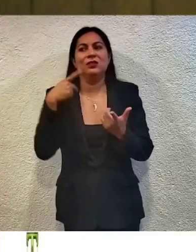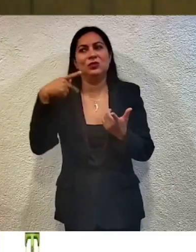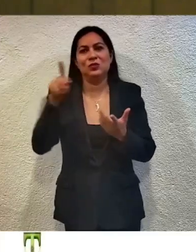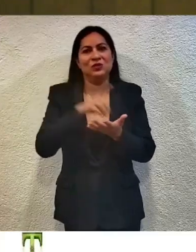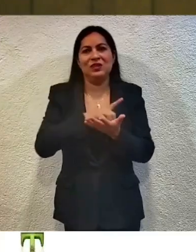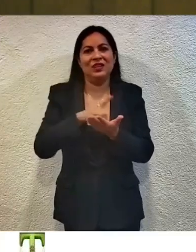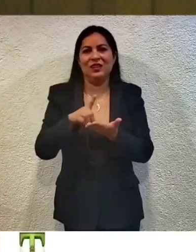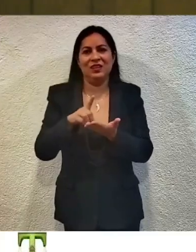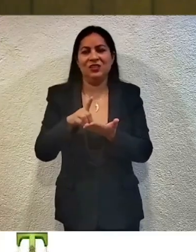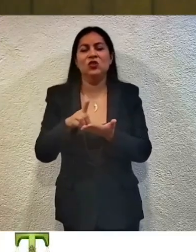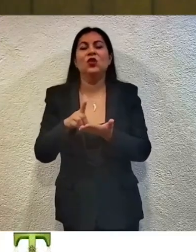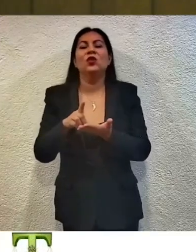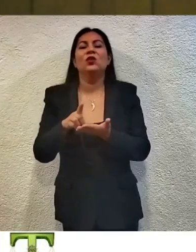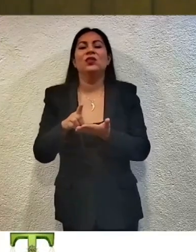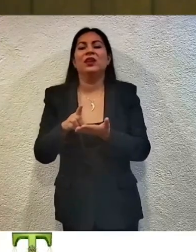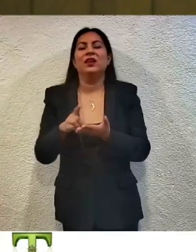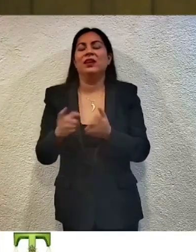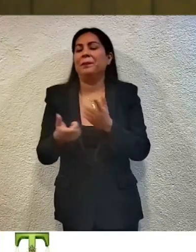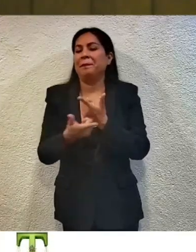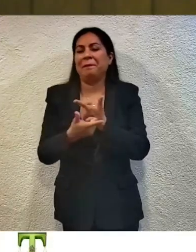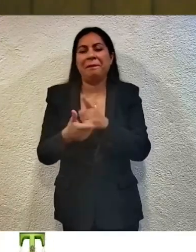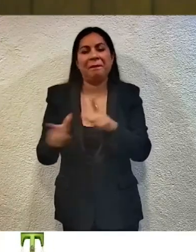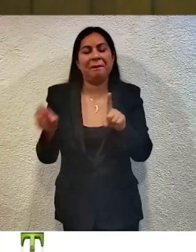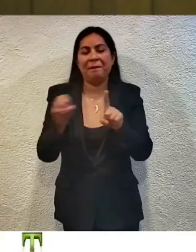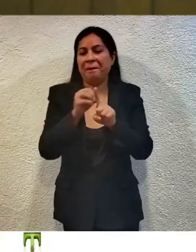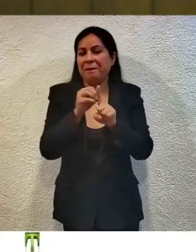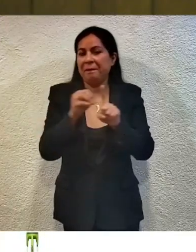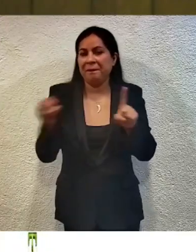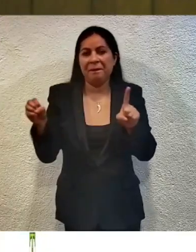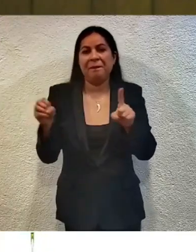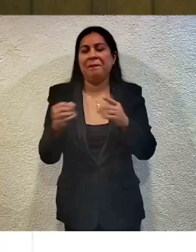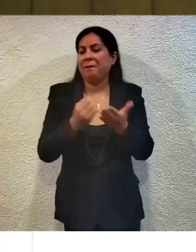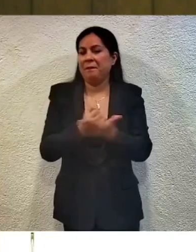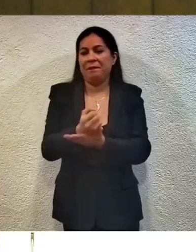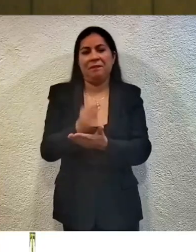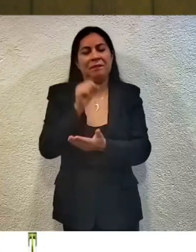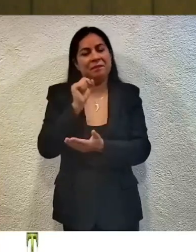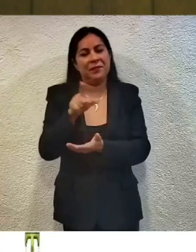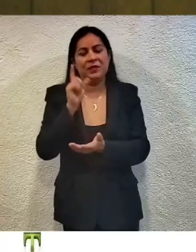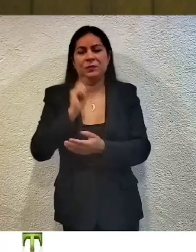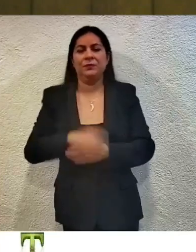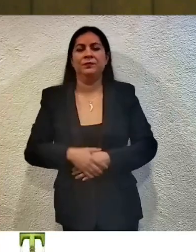derecho de autoorganización y autodeterminación.